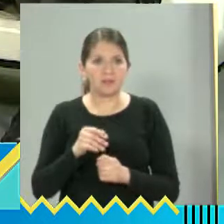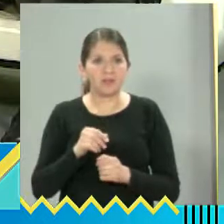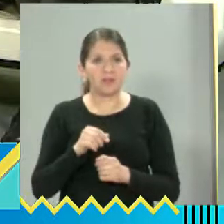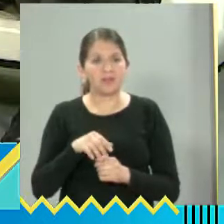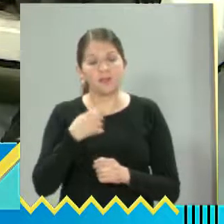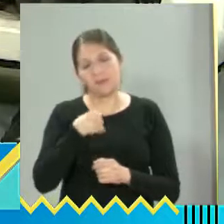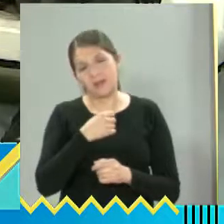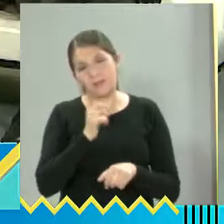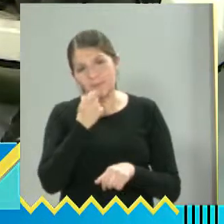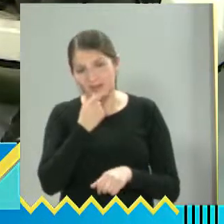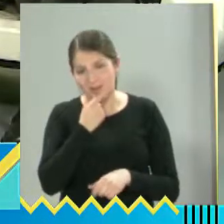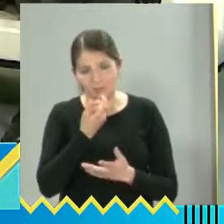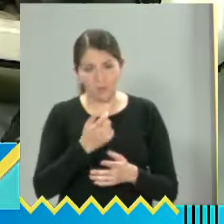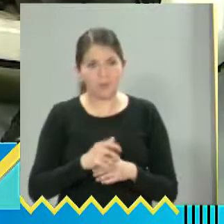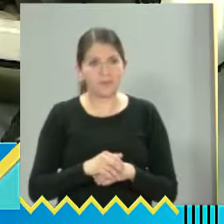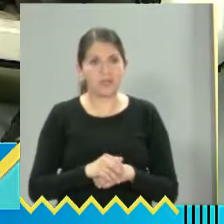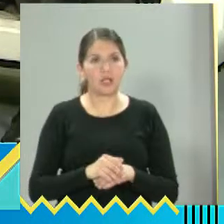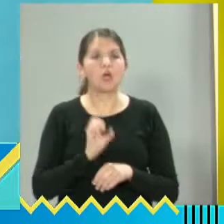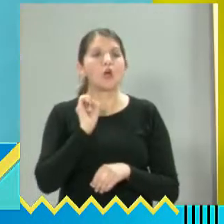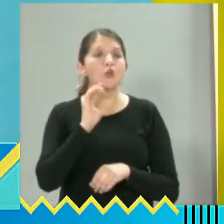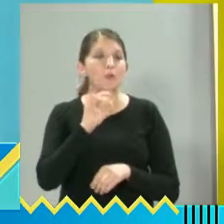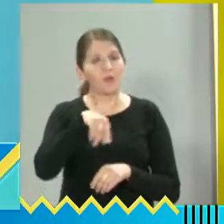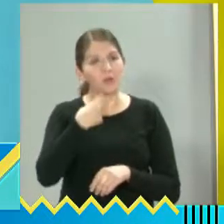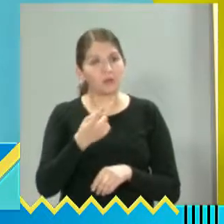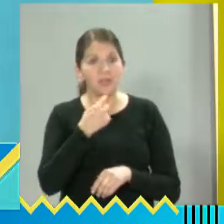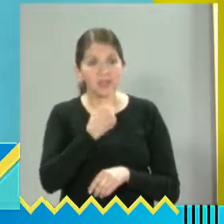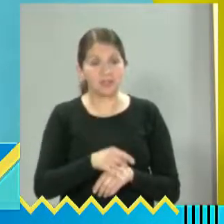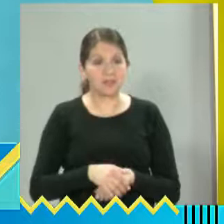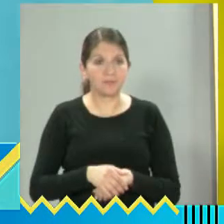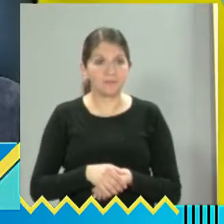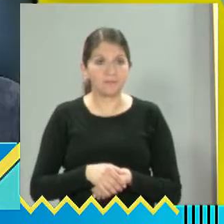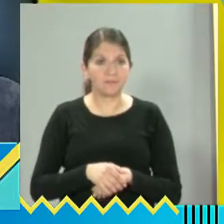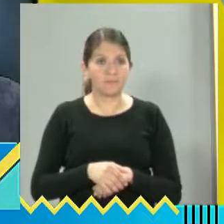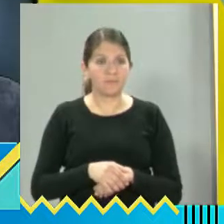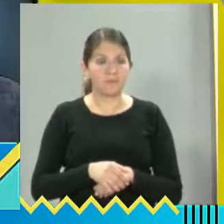pegadizo para ponerlo de moda, si en algún momento se pone de moda. Le llaman la teoría del empujoncito.